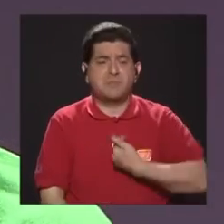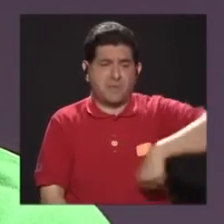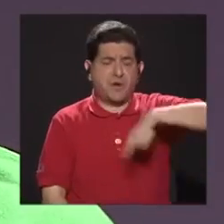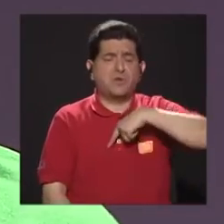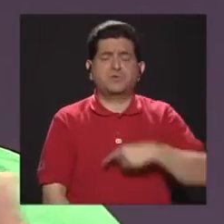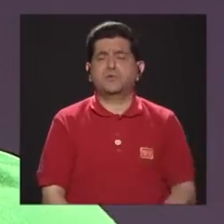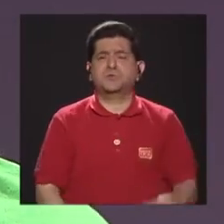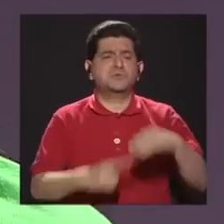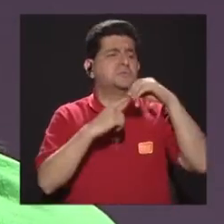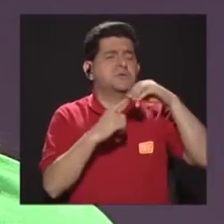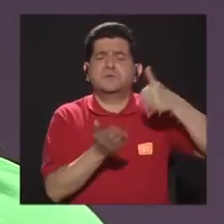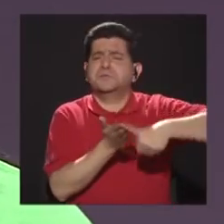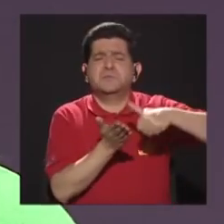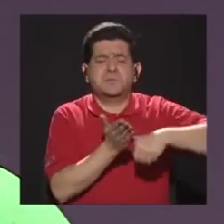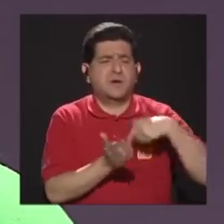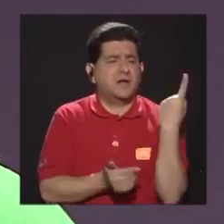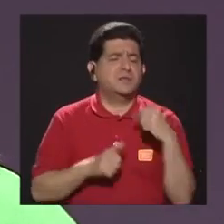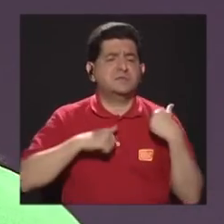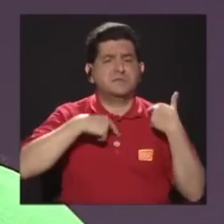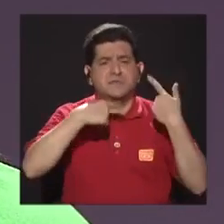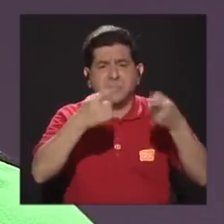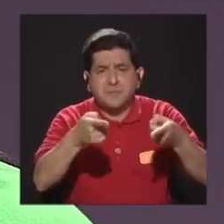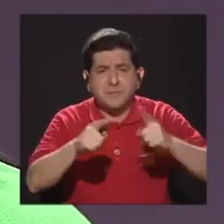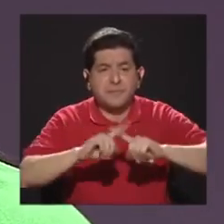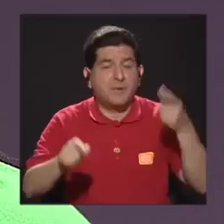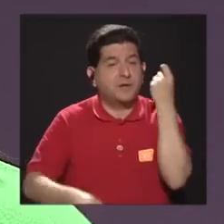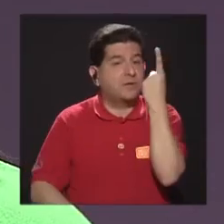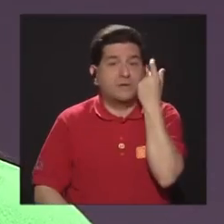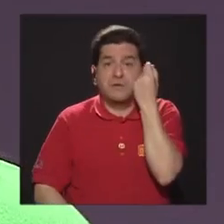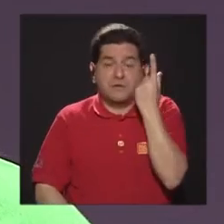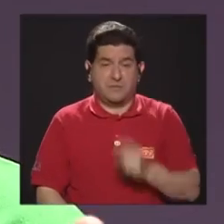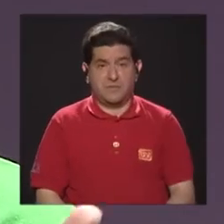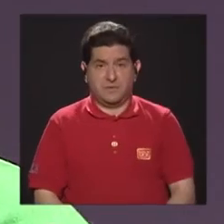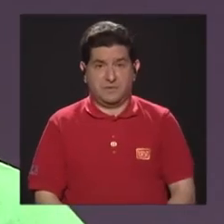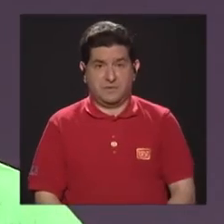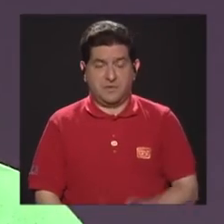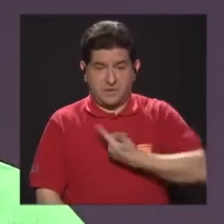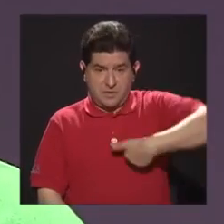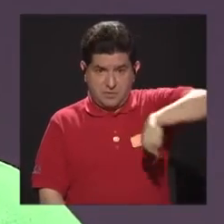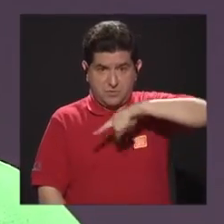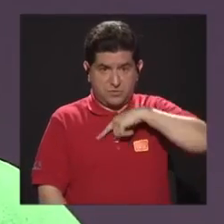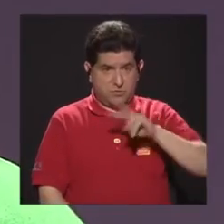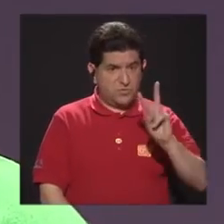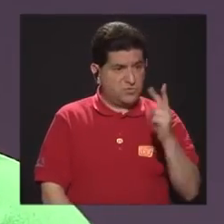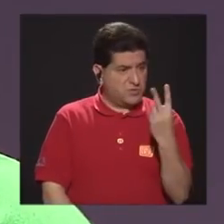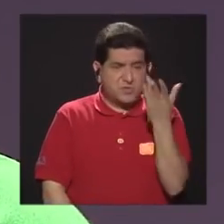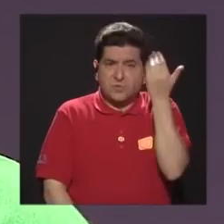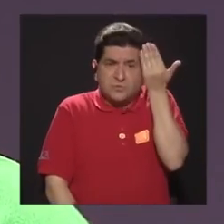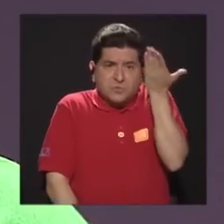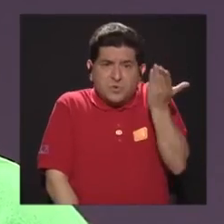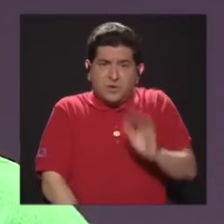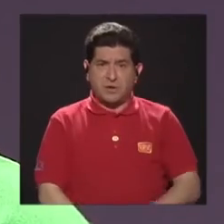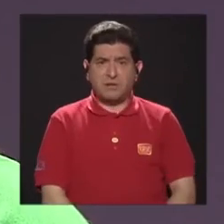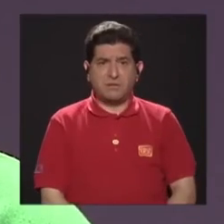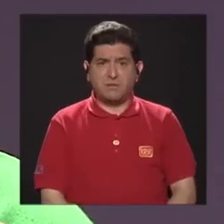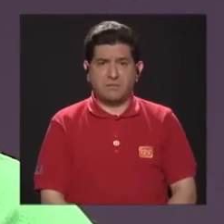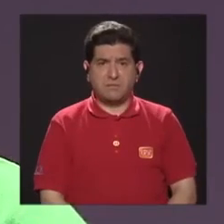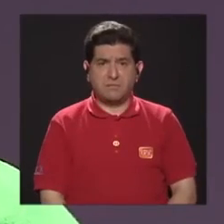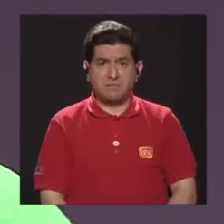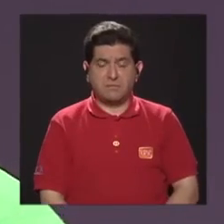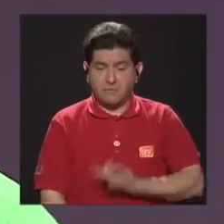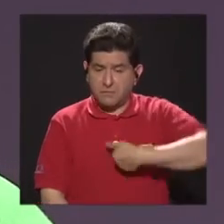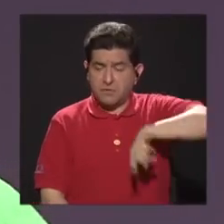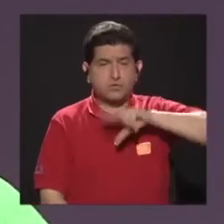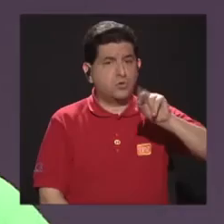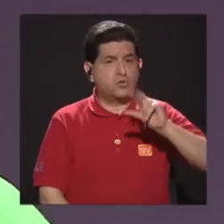más votamos, somos las que siempre estamos ahí, pero no hemos entendido que por qué estamos de segundas, por qué no